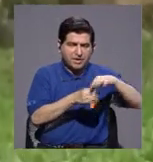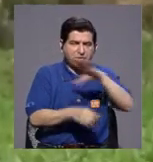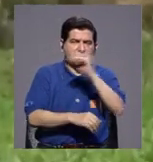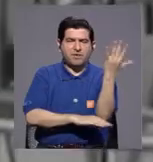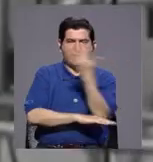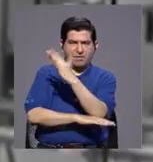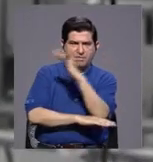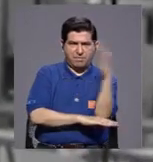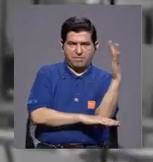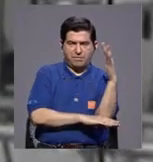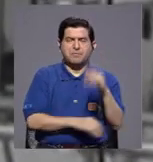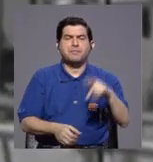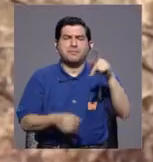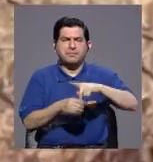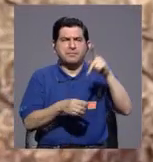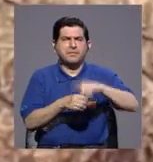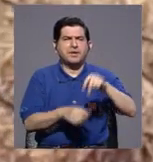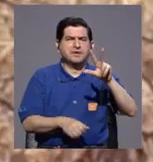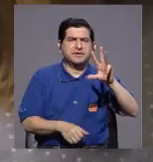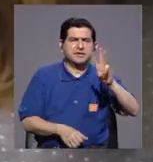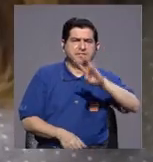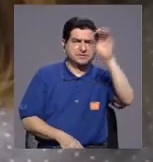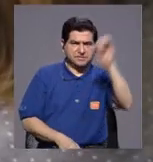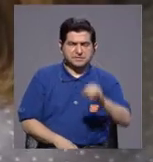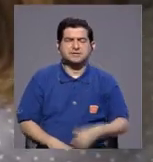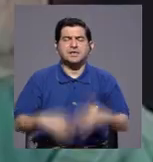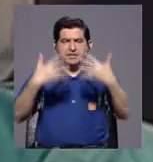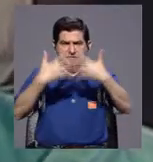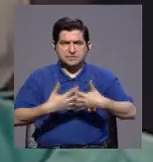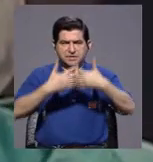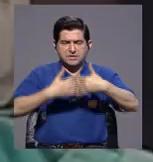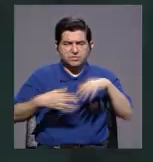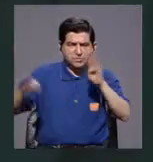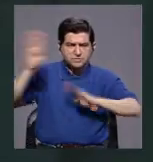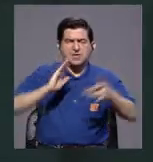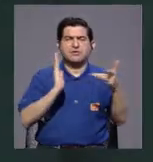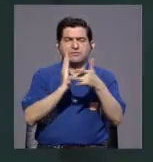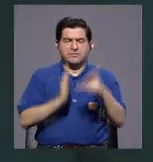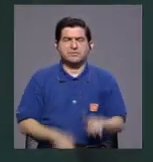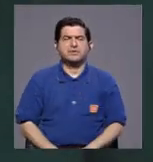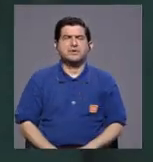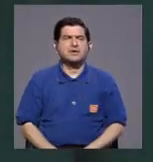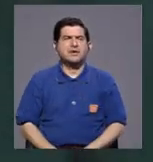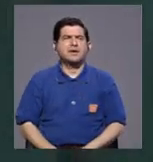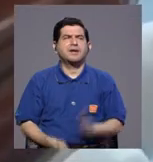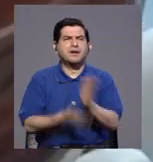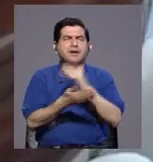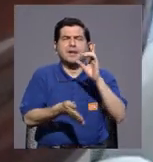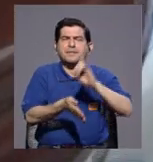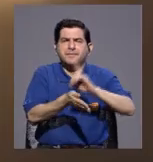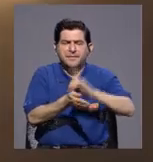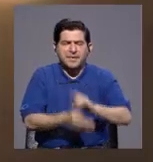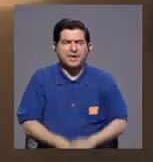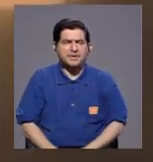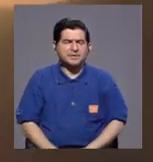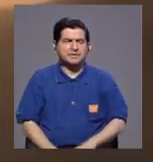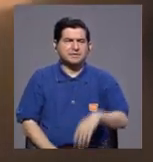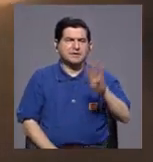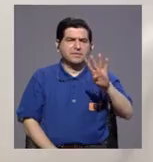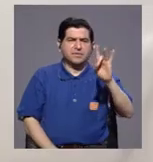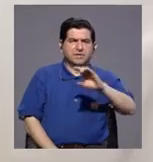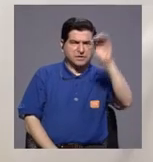una participación de un 36 por ciento en la industria biotecnológica la parte médica es un 48 por ciento